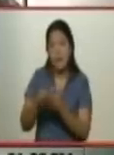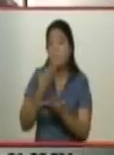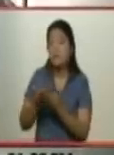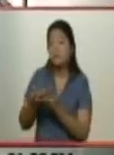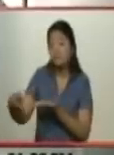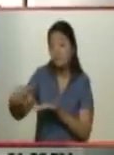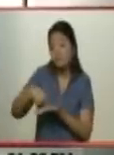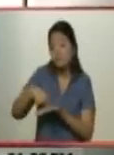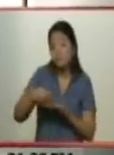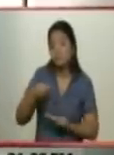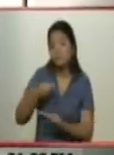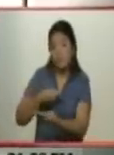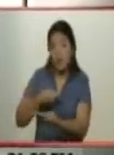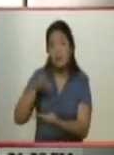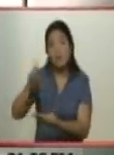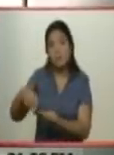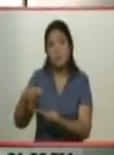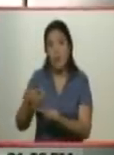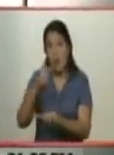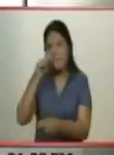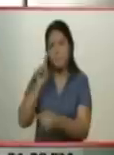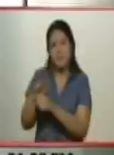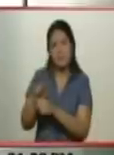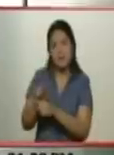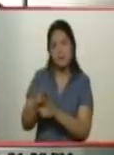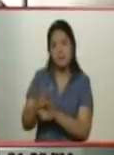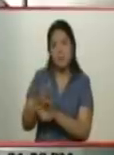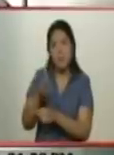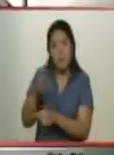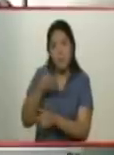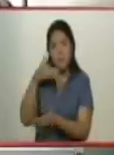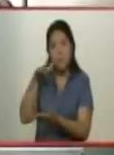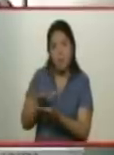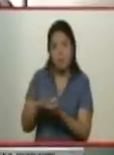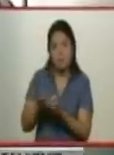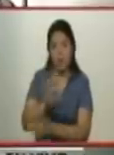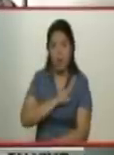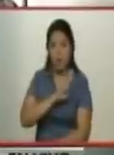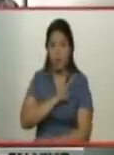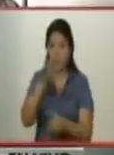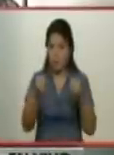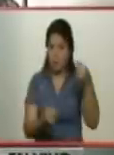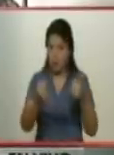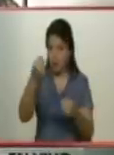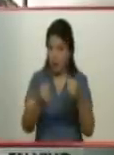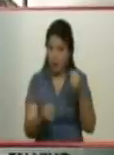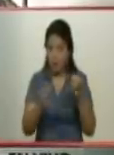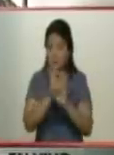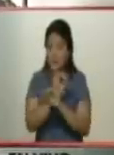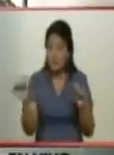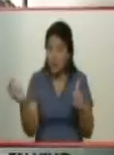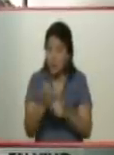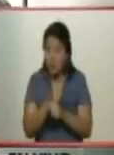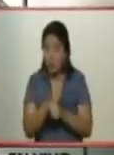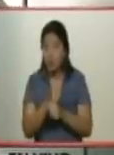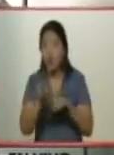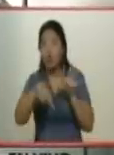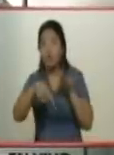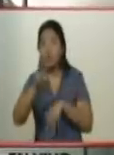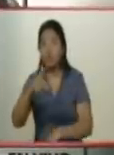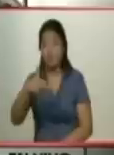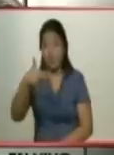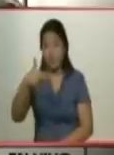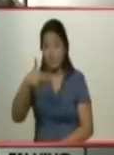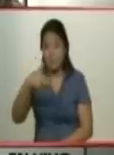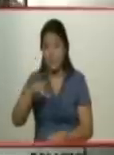vacuna incluso amenazaban de muerte propietarios hemos recuperado 12 armas